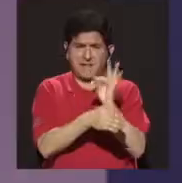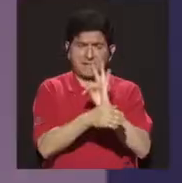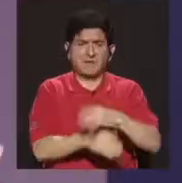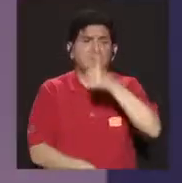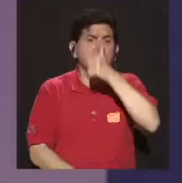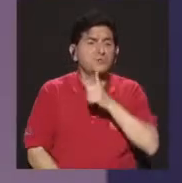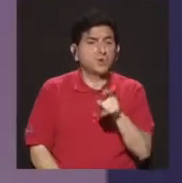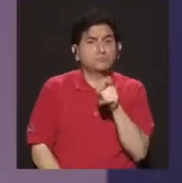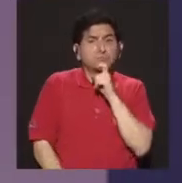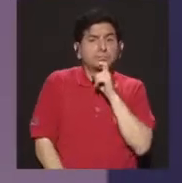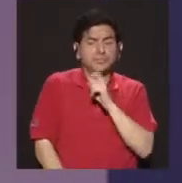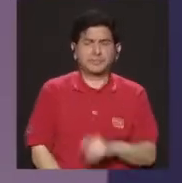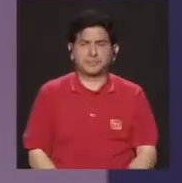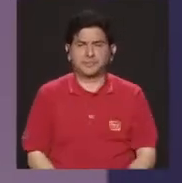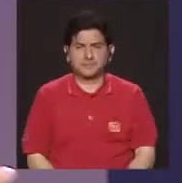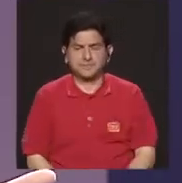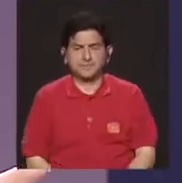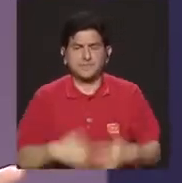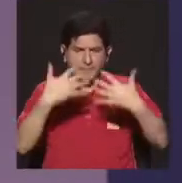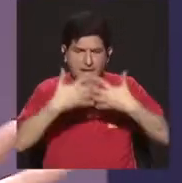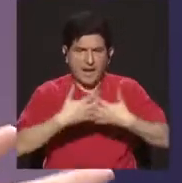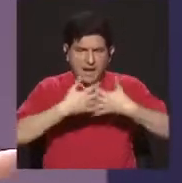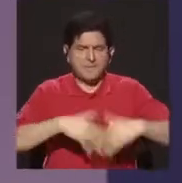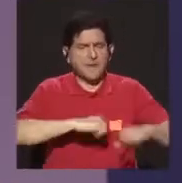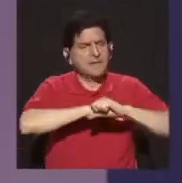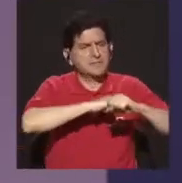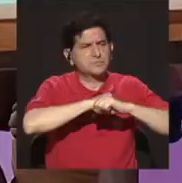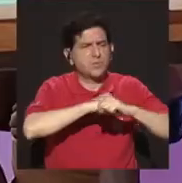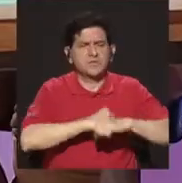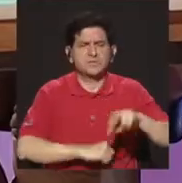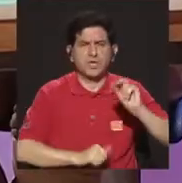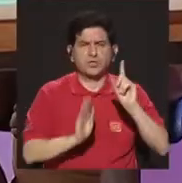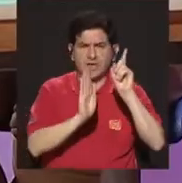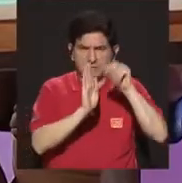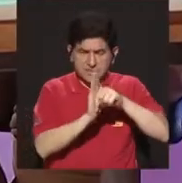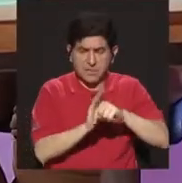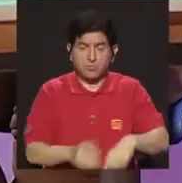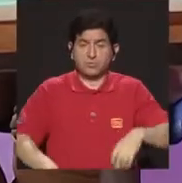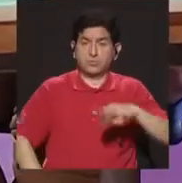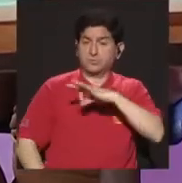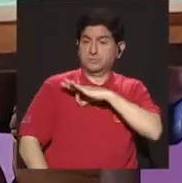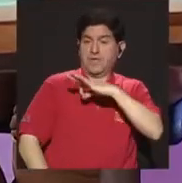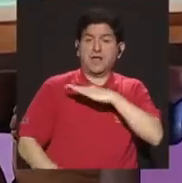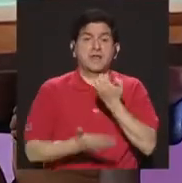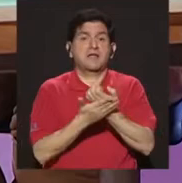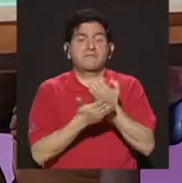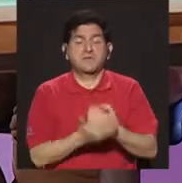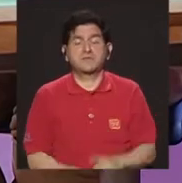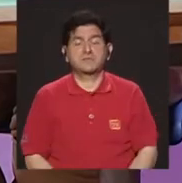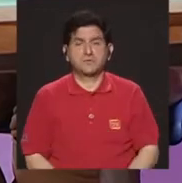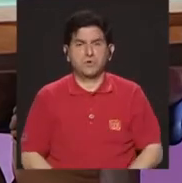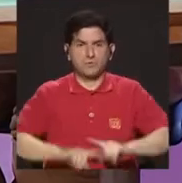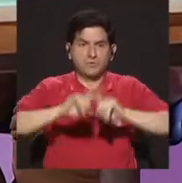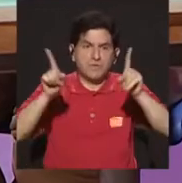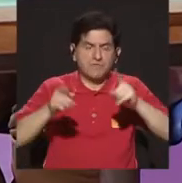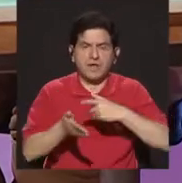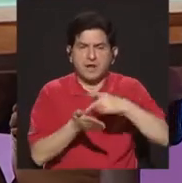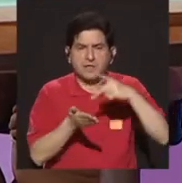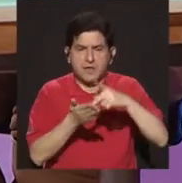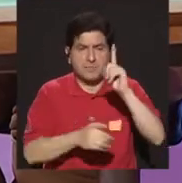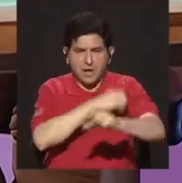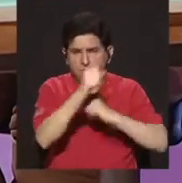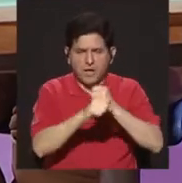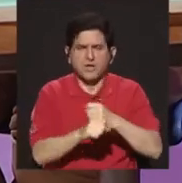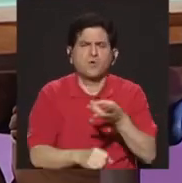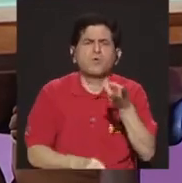nacional que tienen empresas en un anuncio de unos 30 segundos en comparación con lo que pagan por un año por ejemplo del uso de su alto se